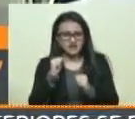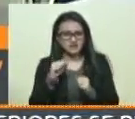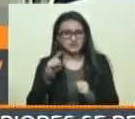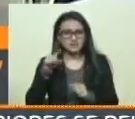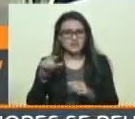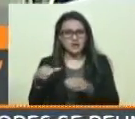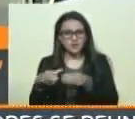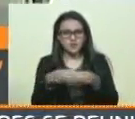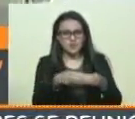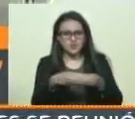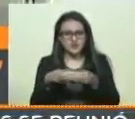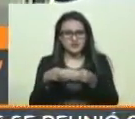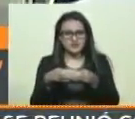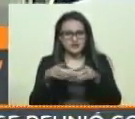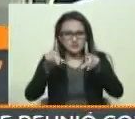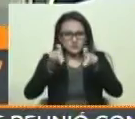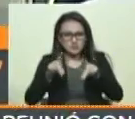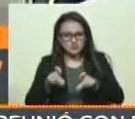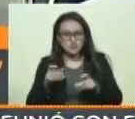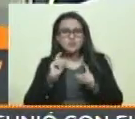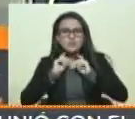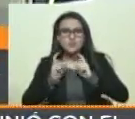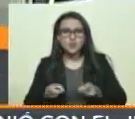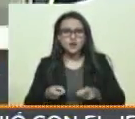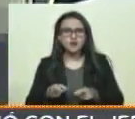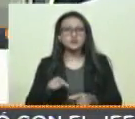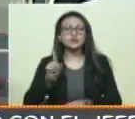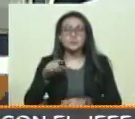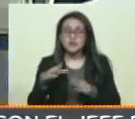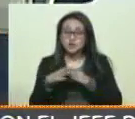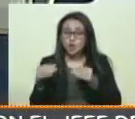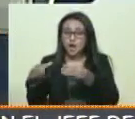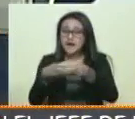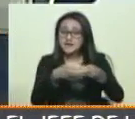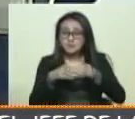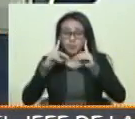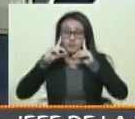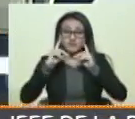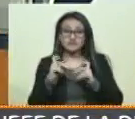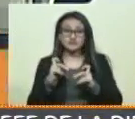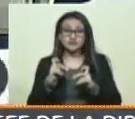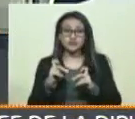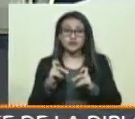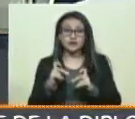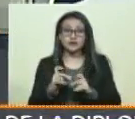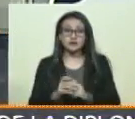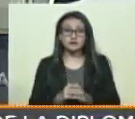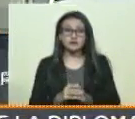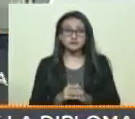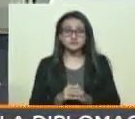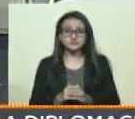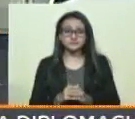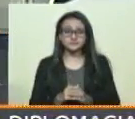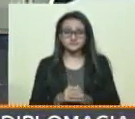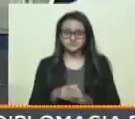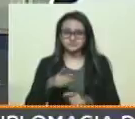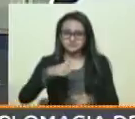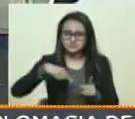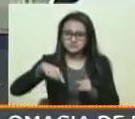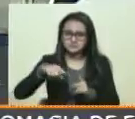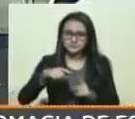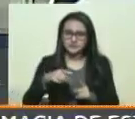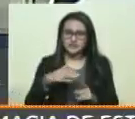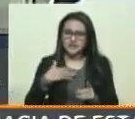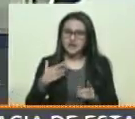también forense, todo ese equipo de gente profesionalmente hablando idónea que quiere